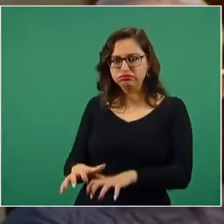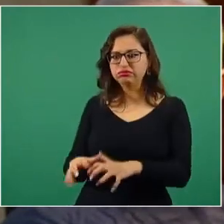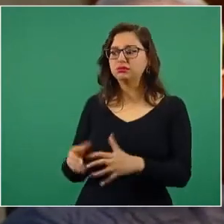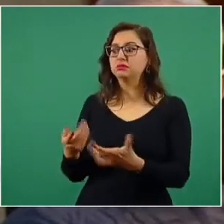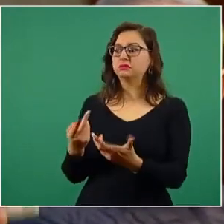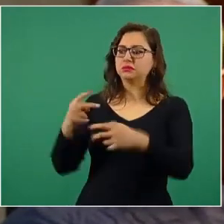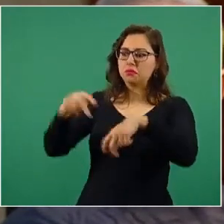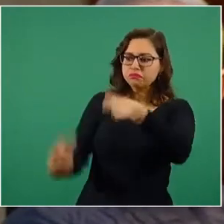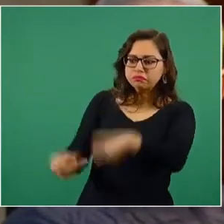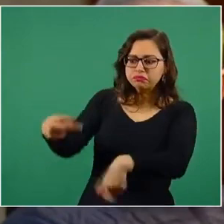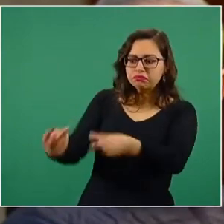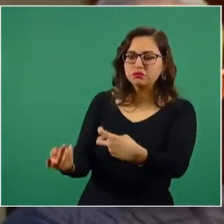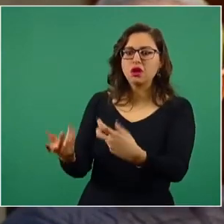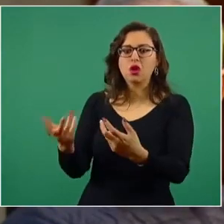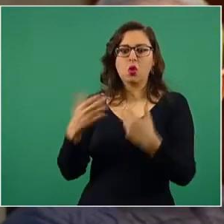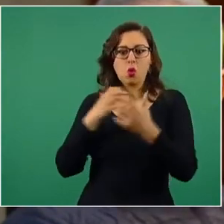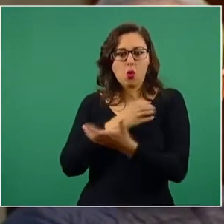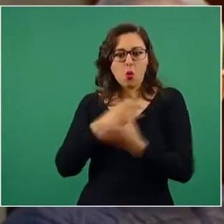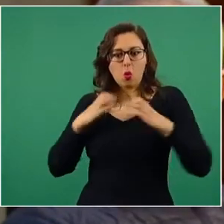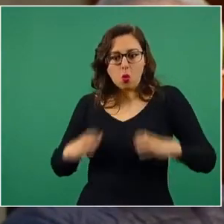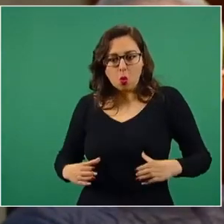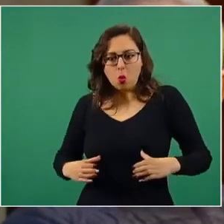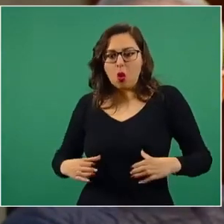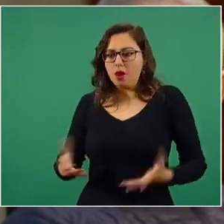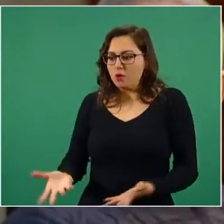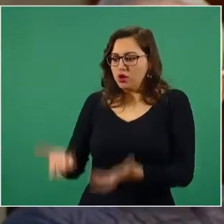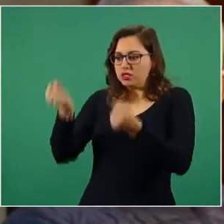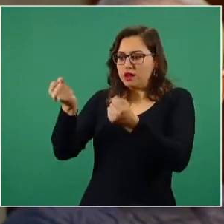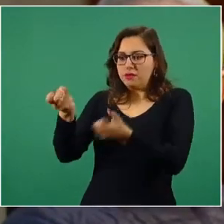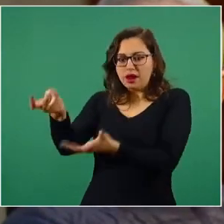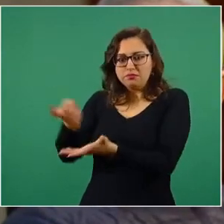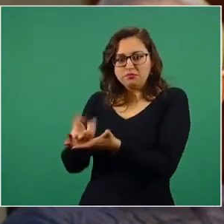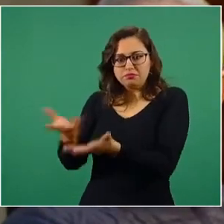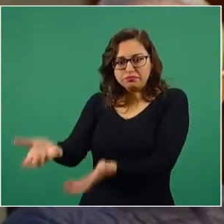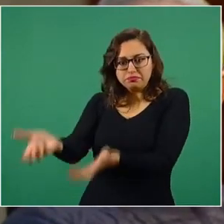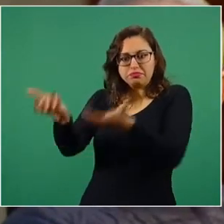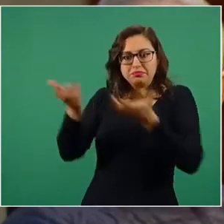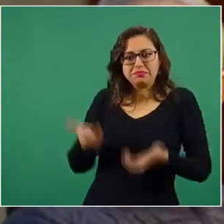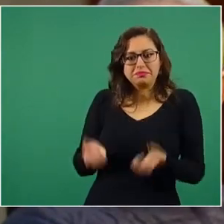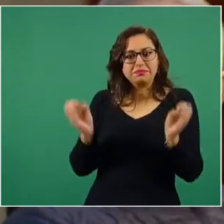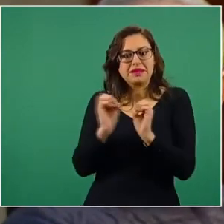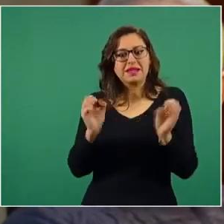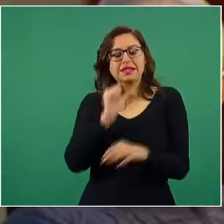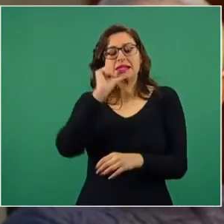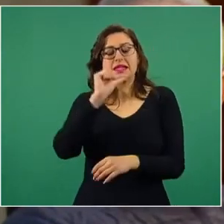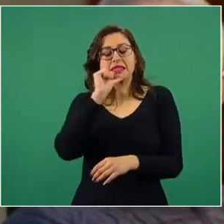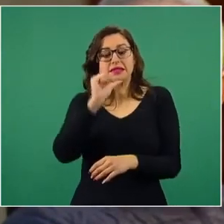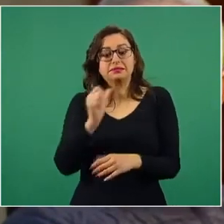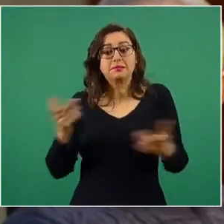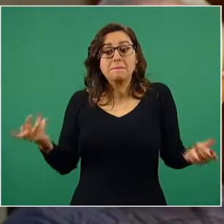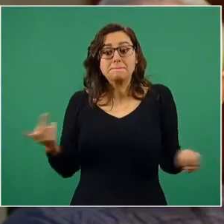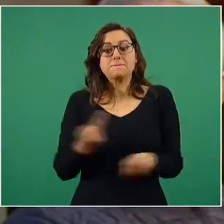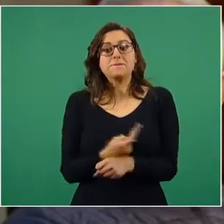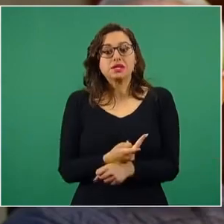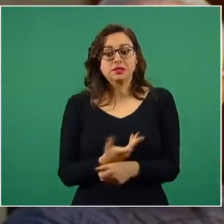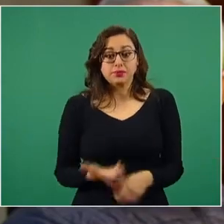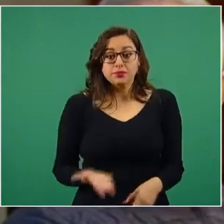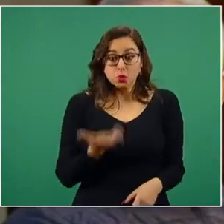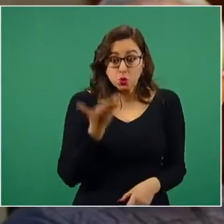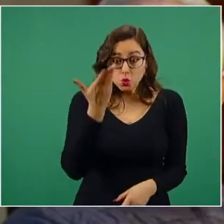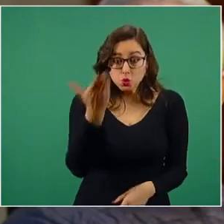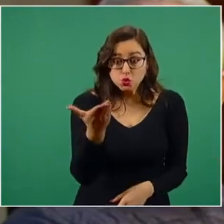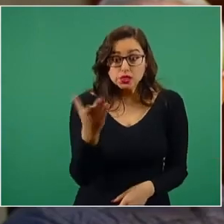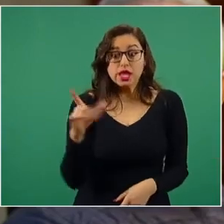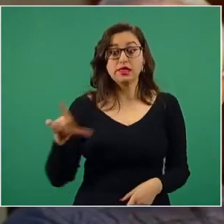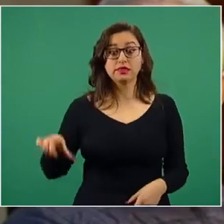y no se ha podido rescatar los cuerpos. ¿Será en su administración que podamos ver este